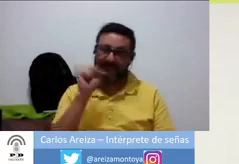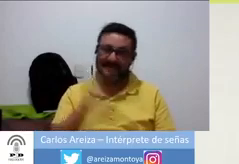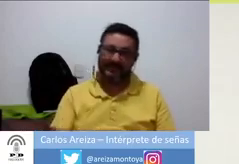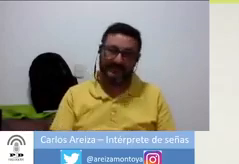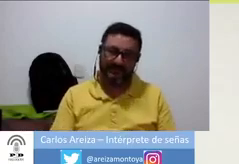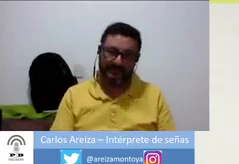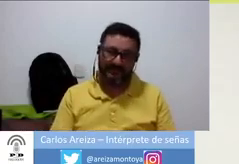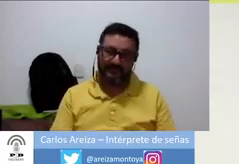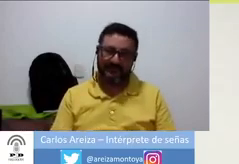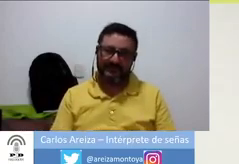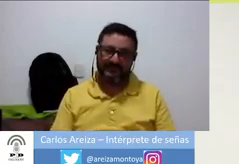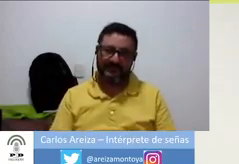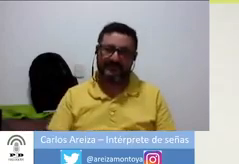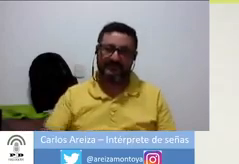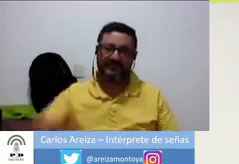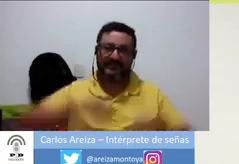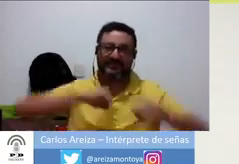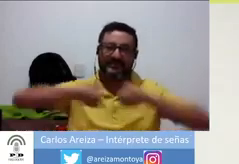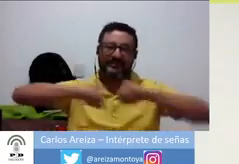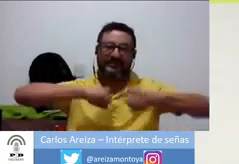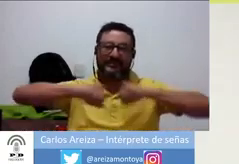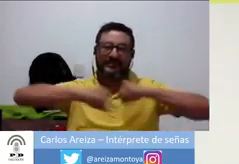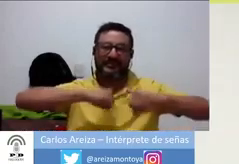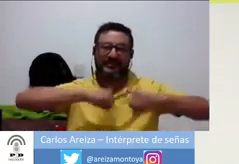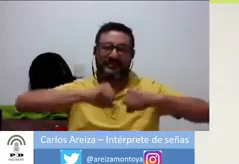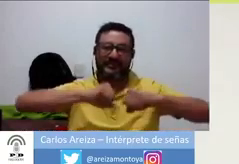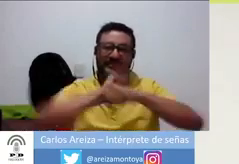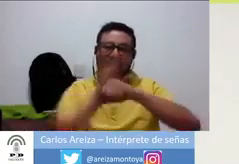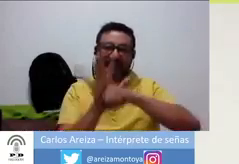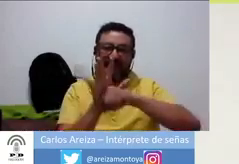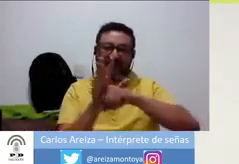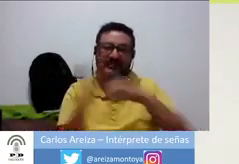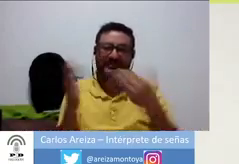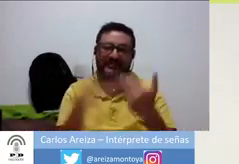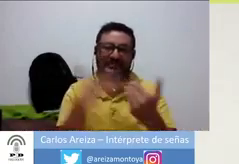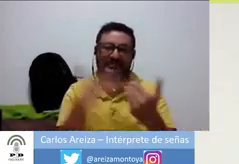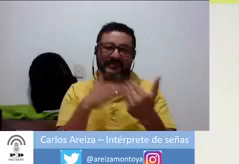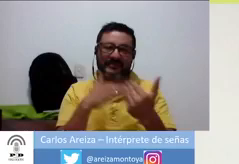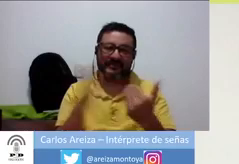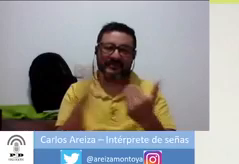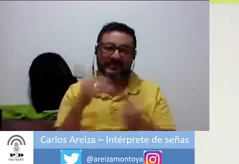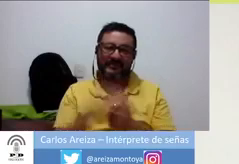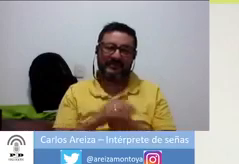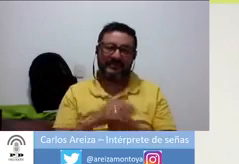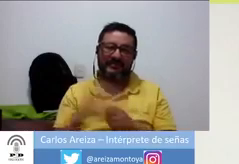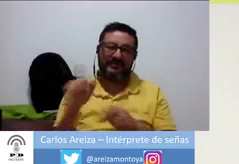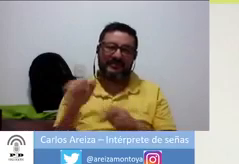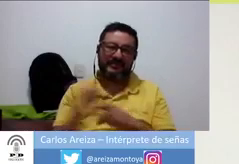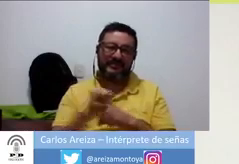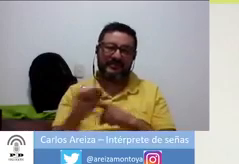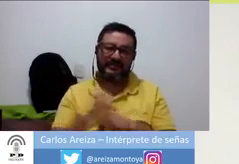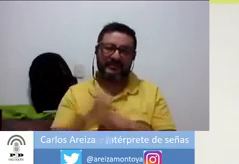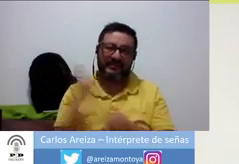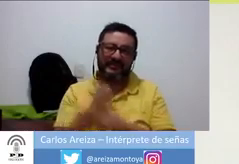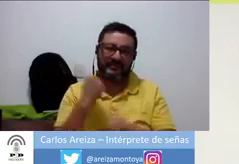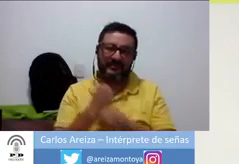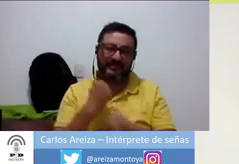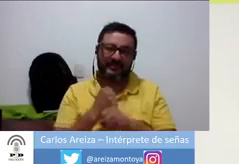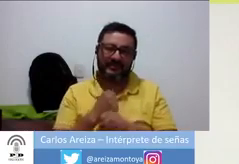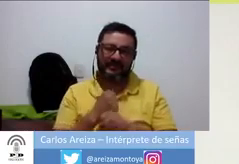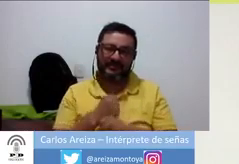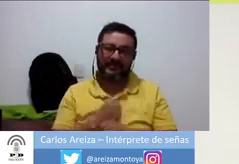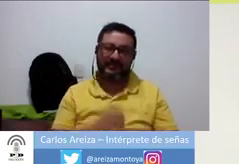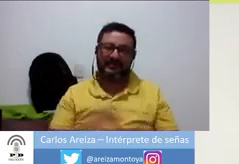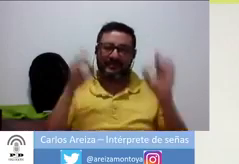estuve como un poquito movido, aunque en pandemia fue mucho más fácil. O sea, si hubiera sido en época de entrenamiento cerca de una competencia, es